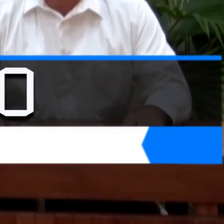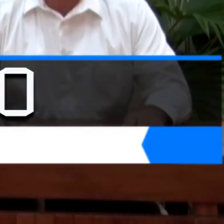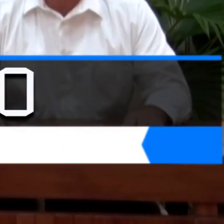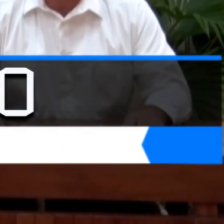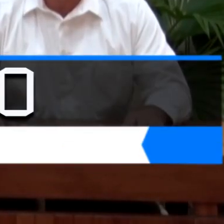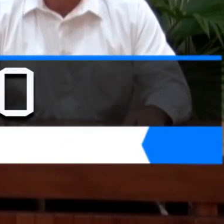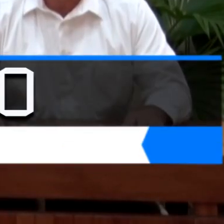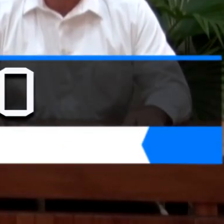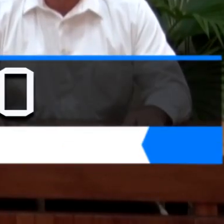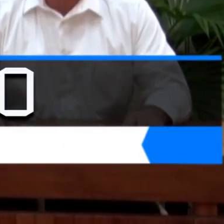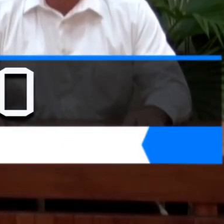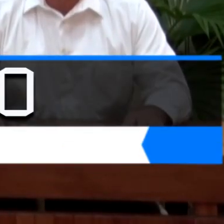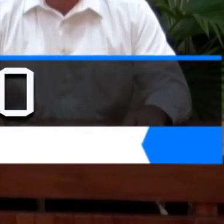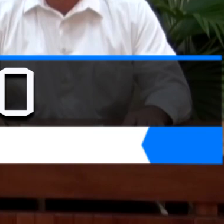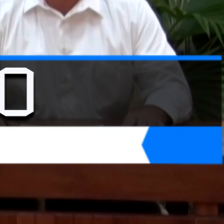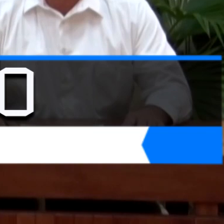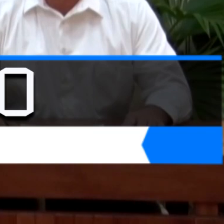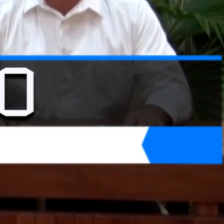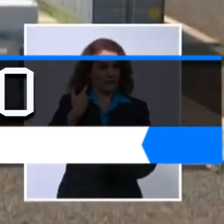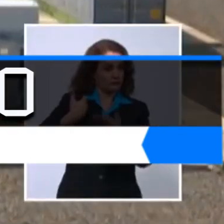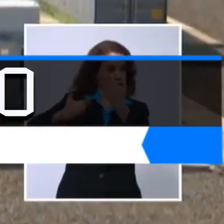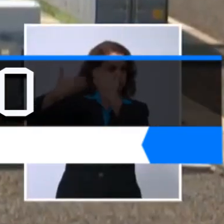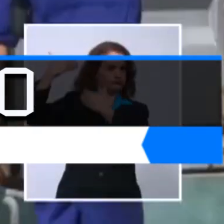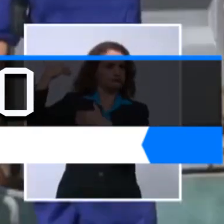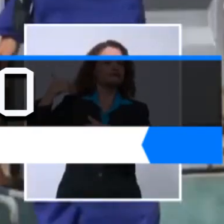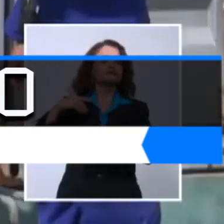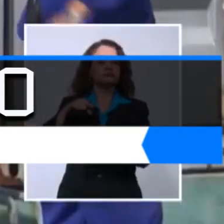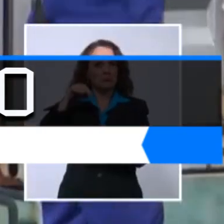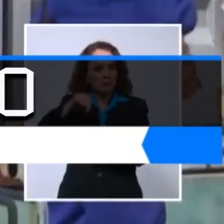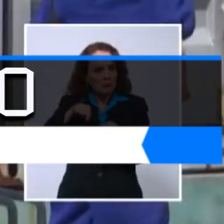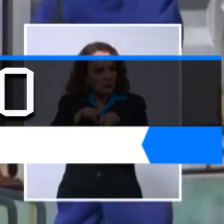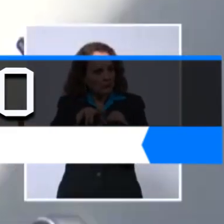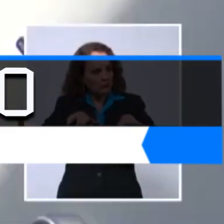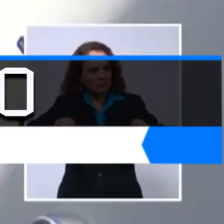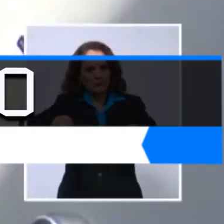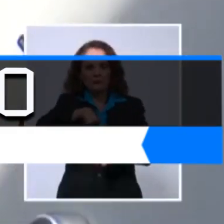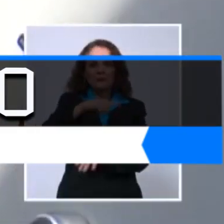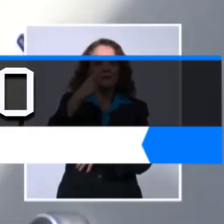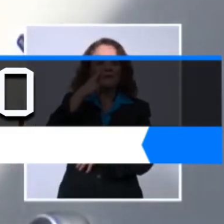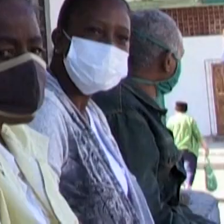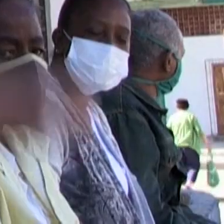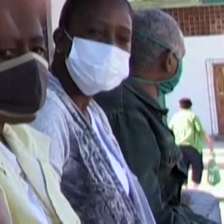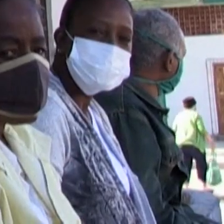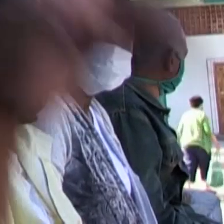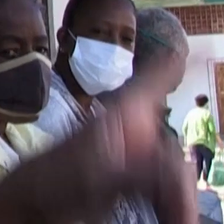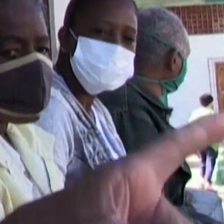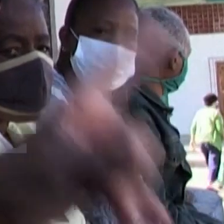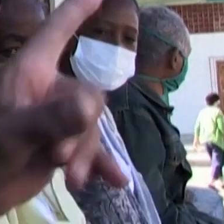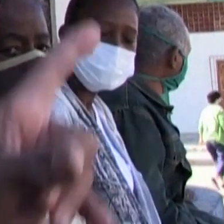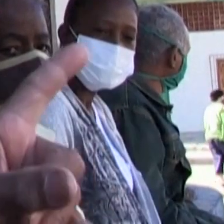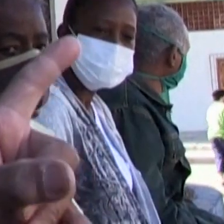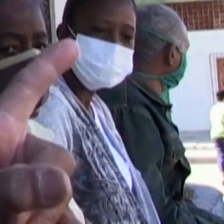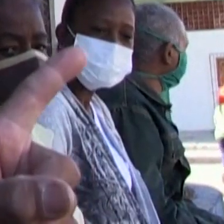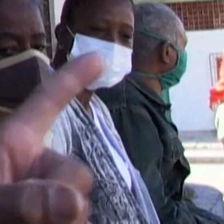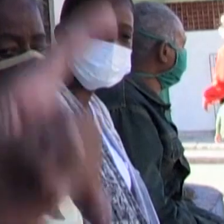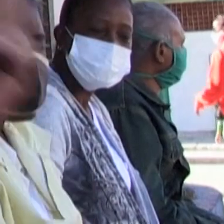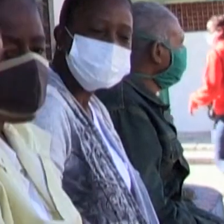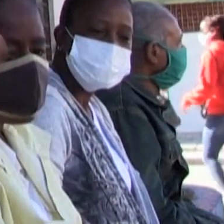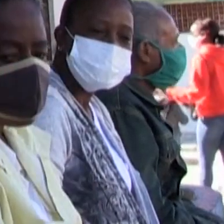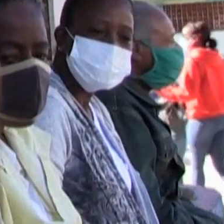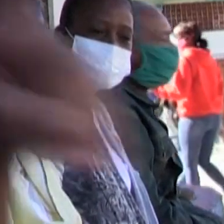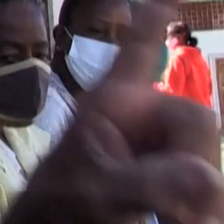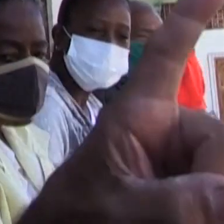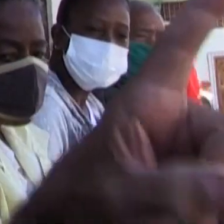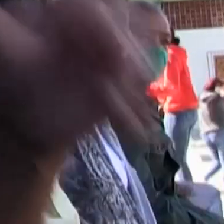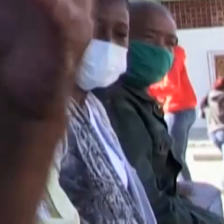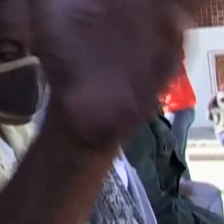aumentar las tarifas de la electricidad en 5 veces más a partir del próximo mes de enero como parte del proceso de unificación monetaria